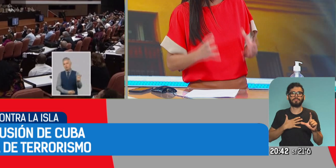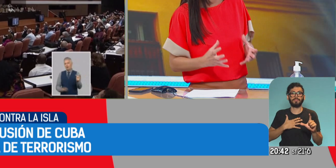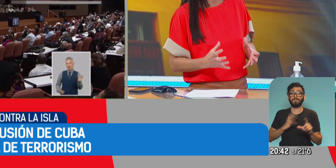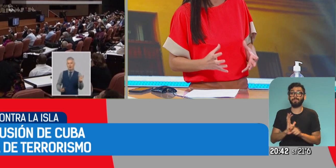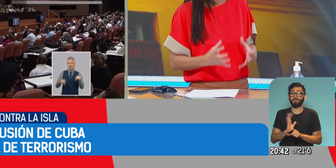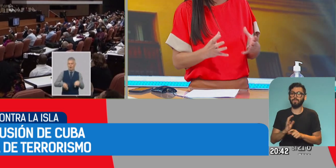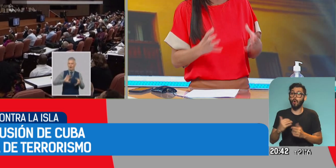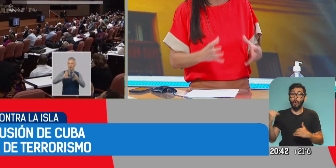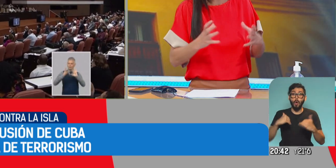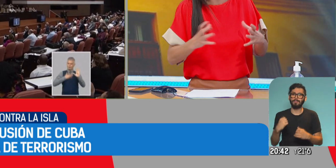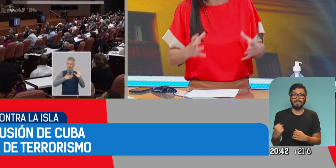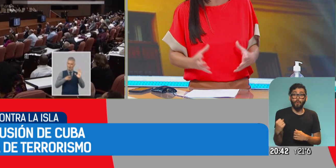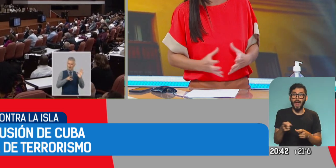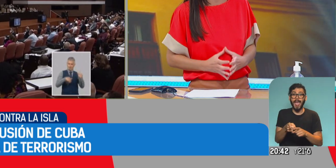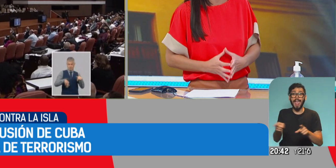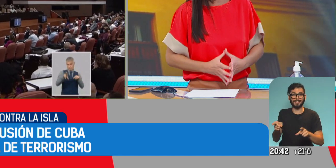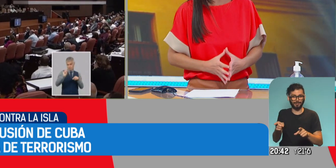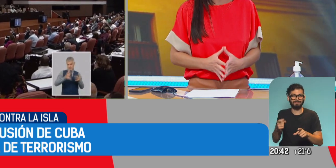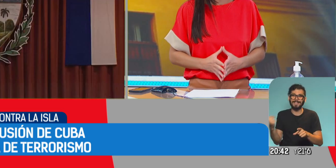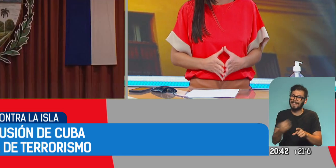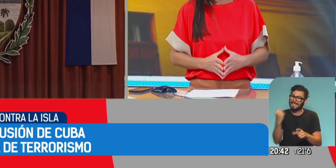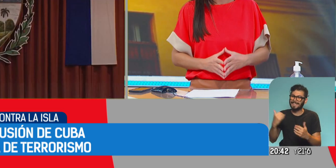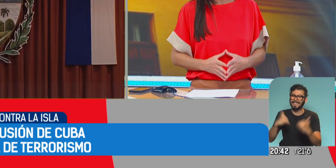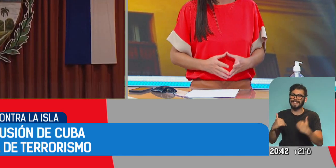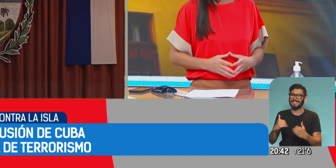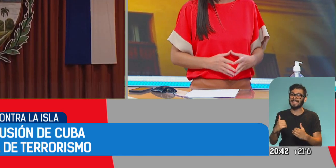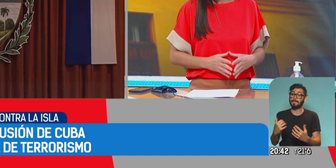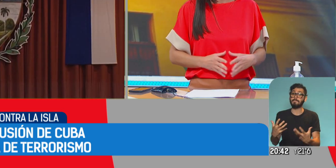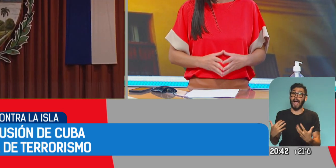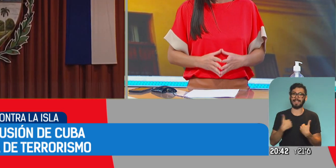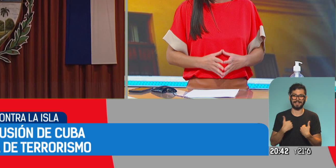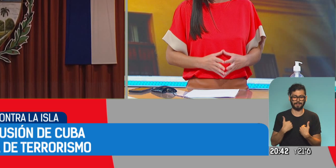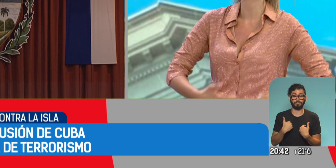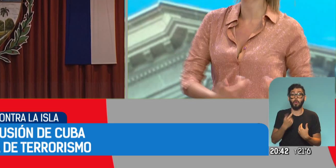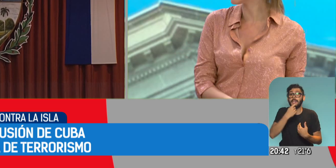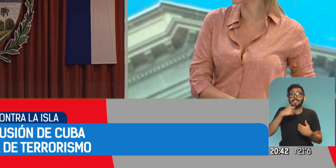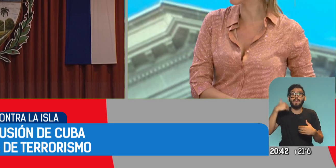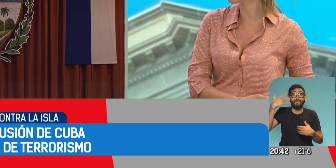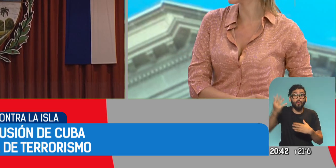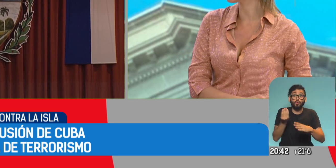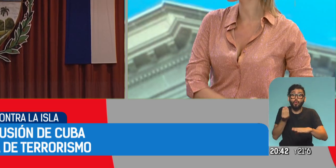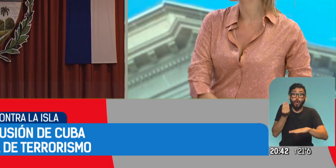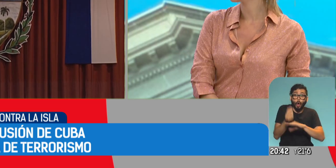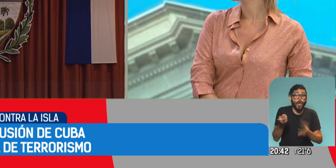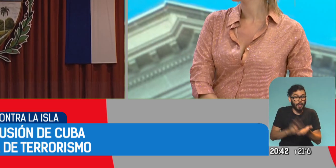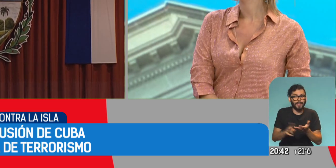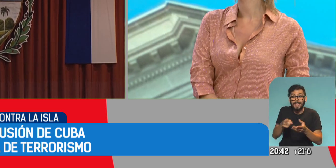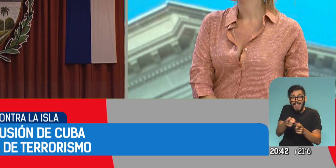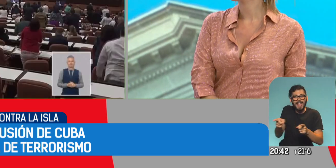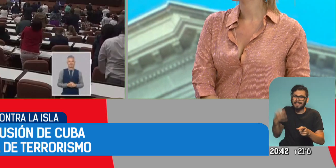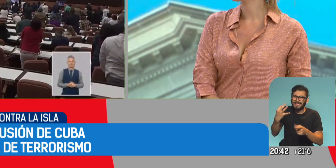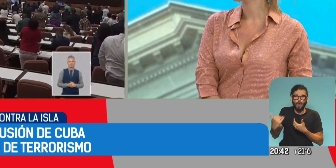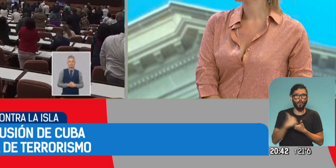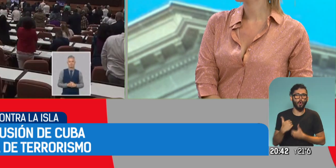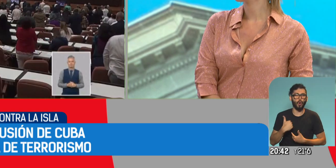base sólida, ¿no? Sí, y que sí. quiere irse reafirmando. El voto fuerte, el eso. voto que Sí. probablemente si en algún momento se vuelva a candidatear, lo volverá a votar. Yo creo que tiene que ver con eso